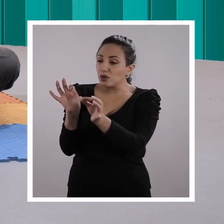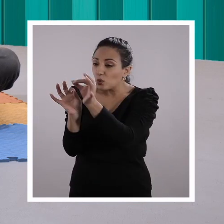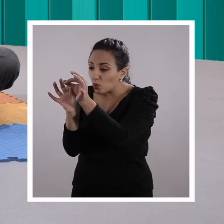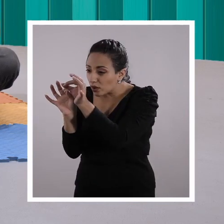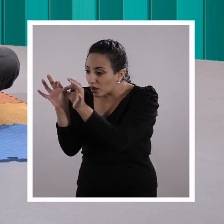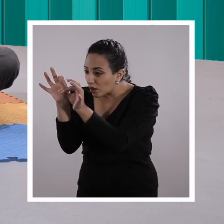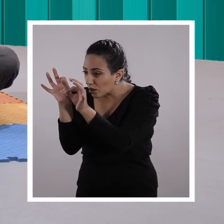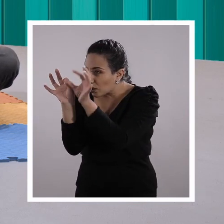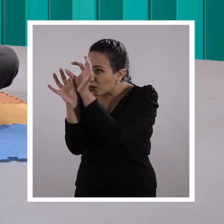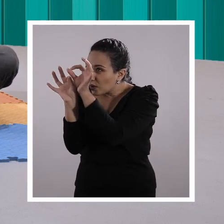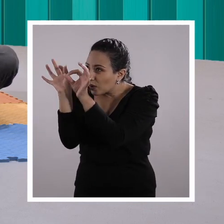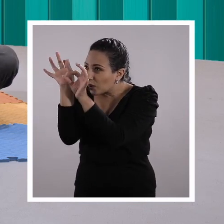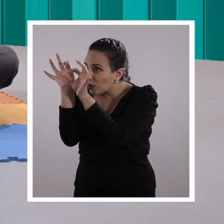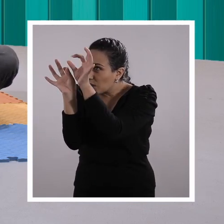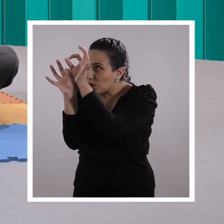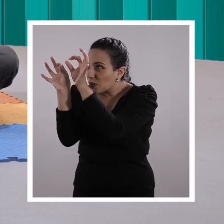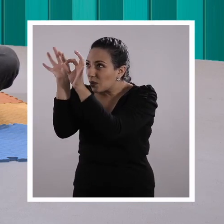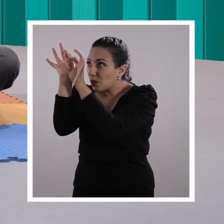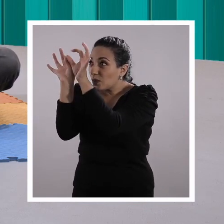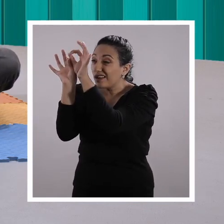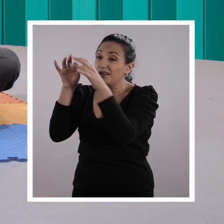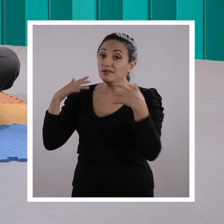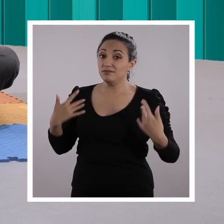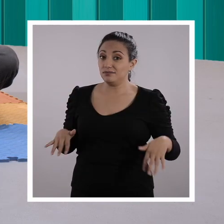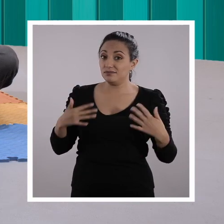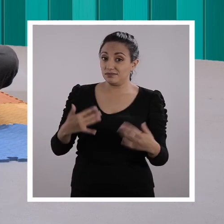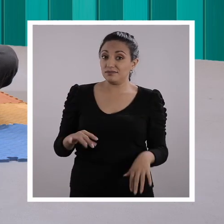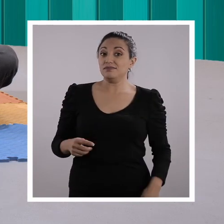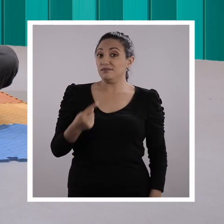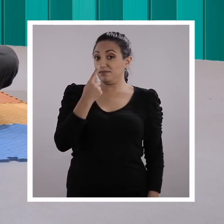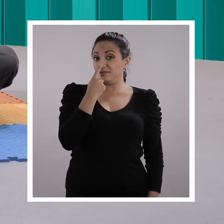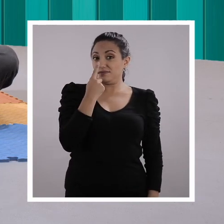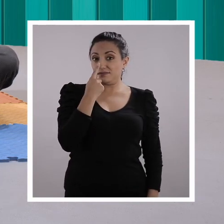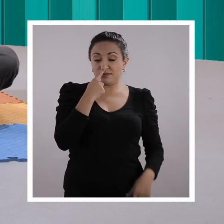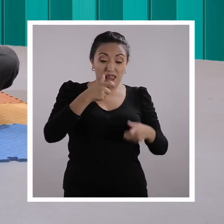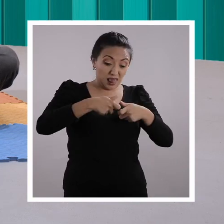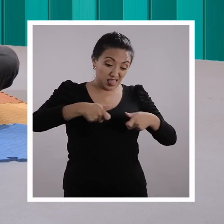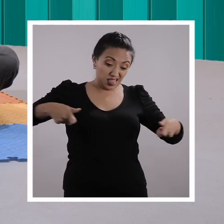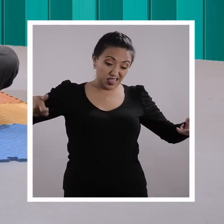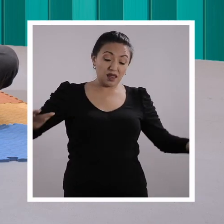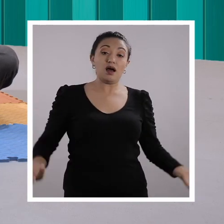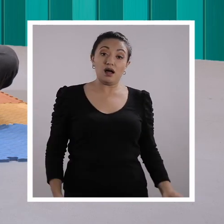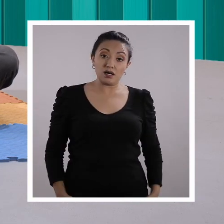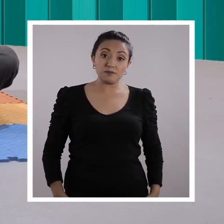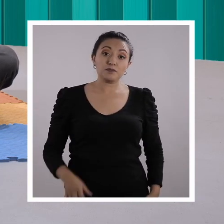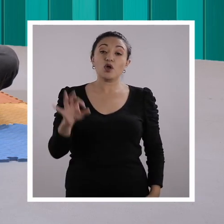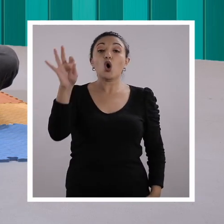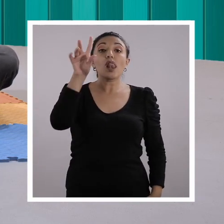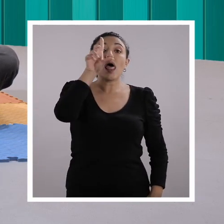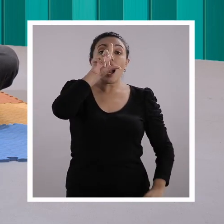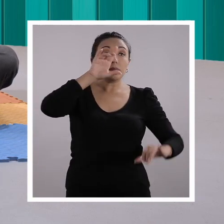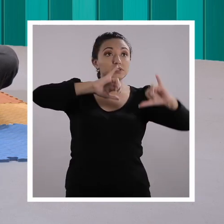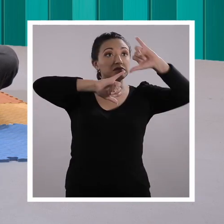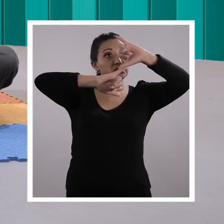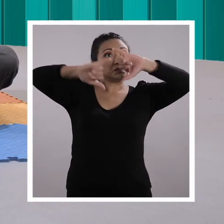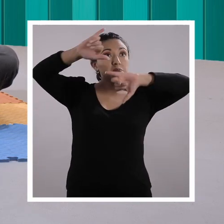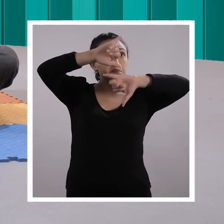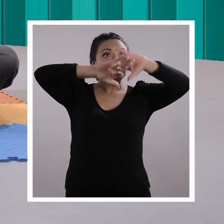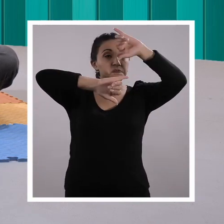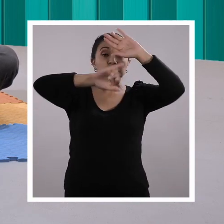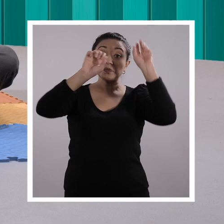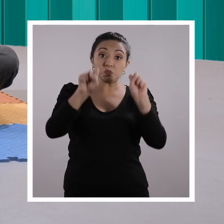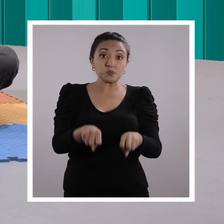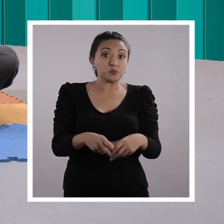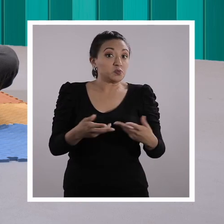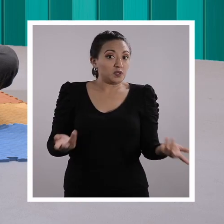sería un ejercicio muy interesante y muy largo jugar o podríamos usar lápices de colores yo me encanta